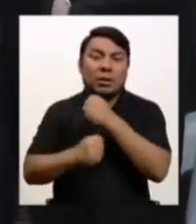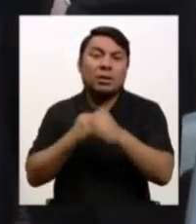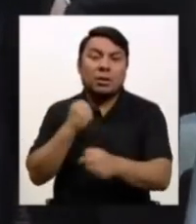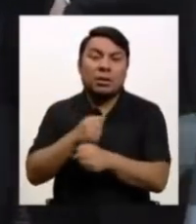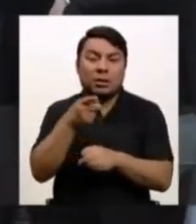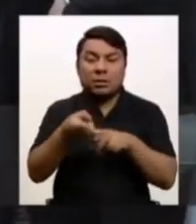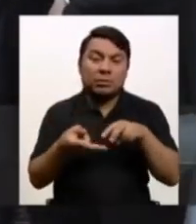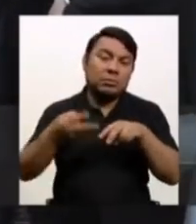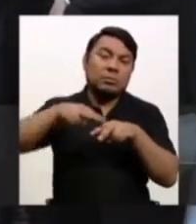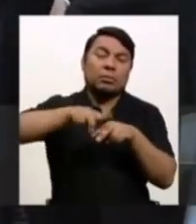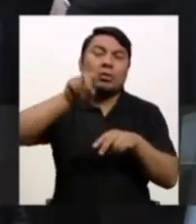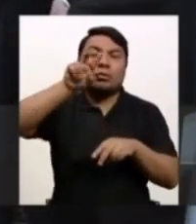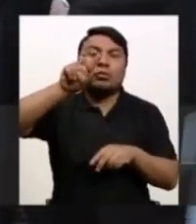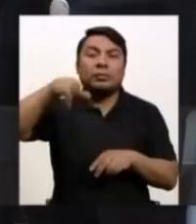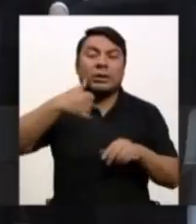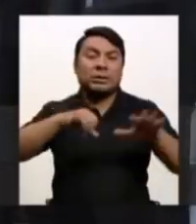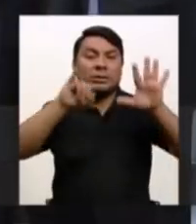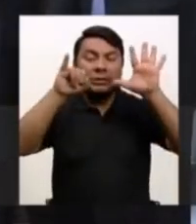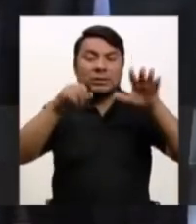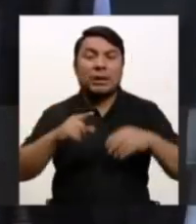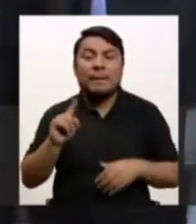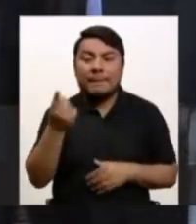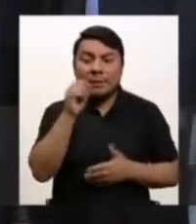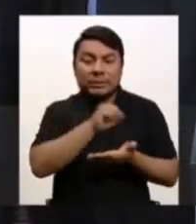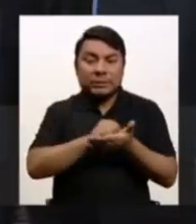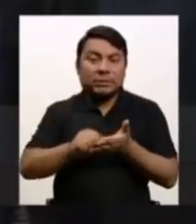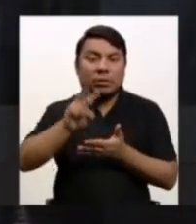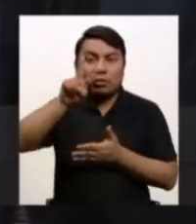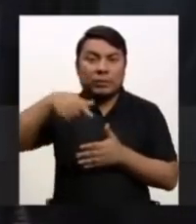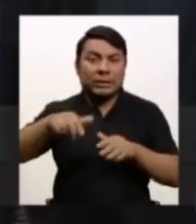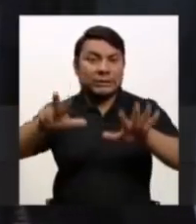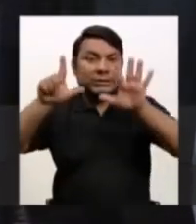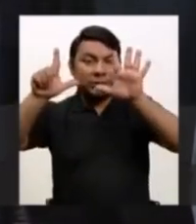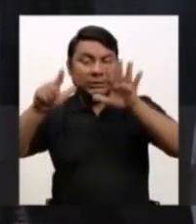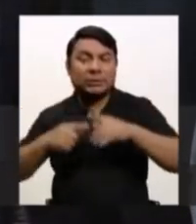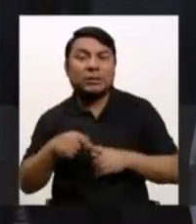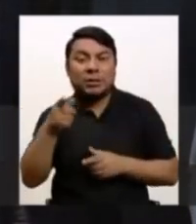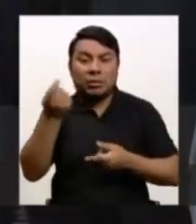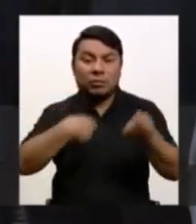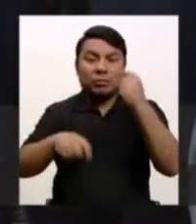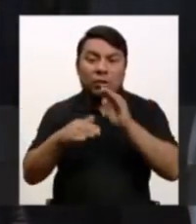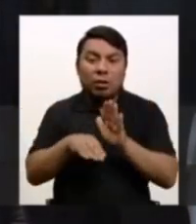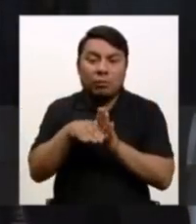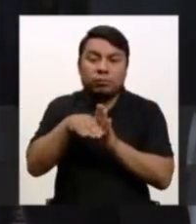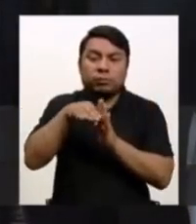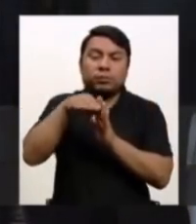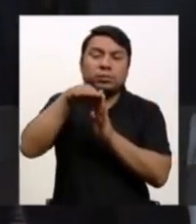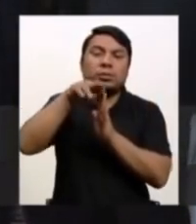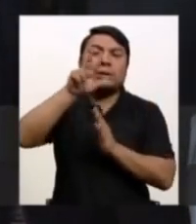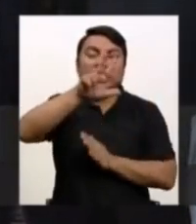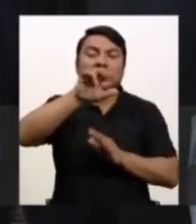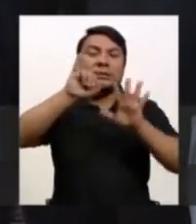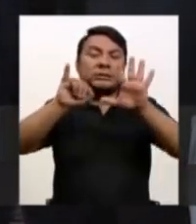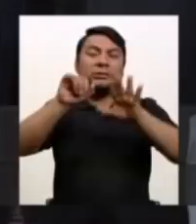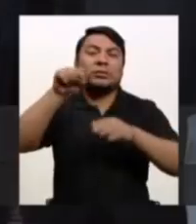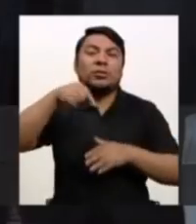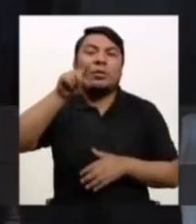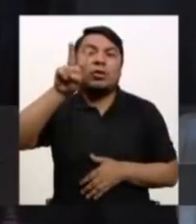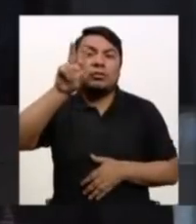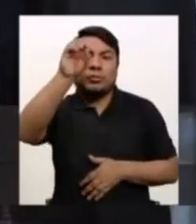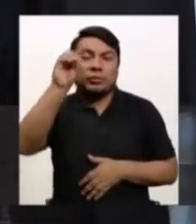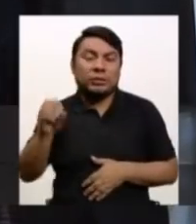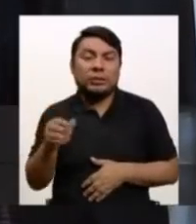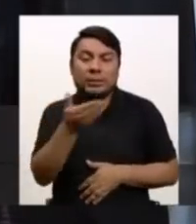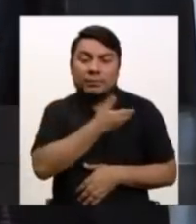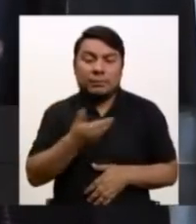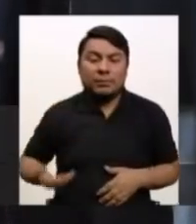se revirtió desde el 2016. Durante el primer semestre de 2017, el comercio creció 36,2%. El presidente de la República